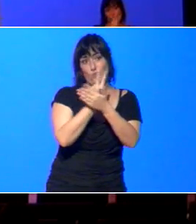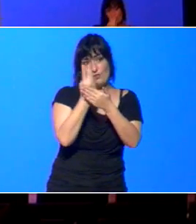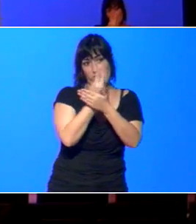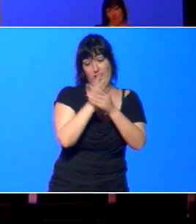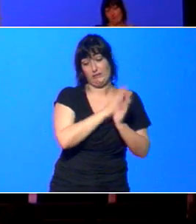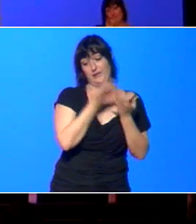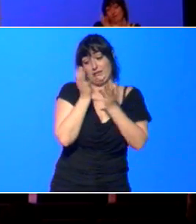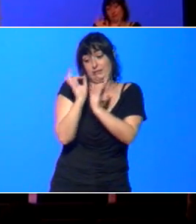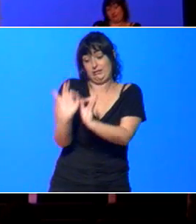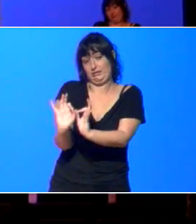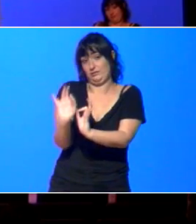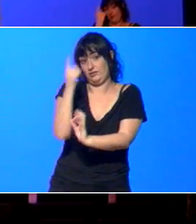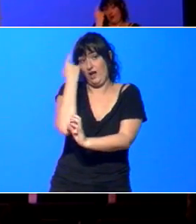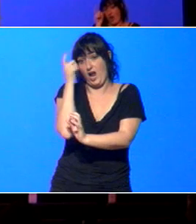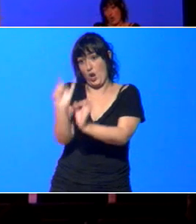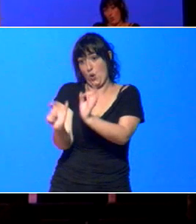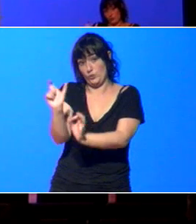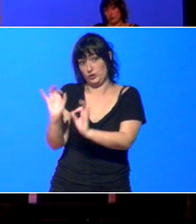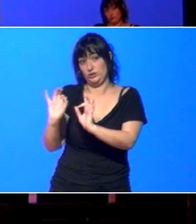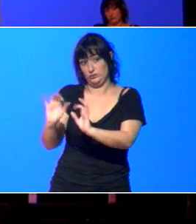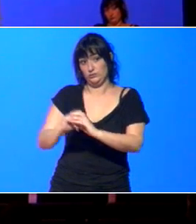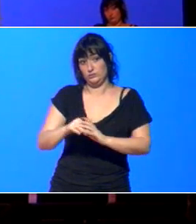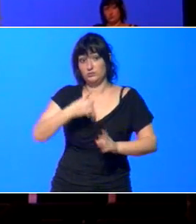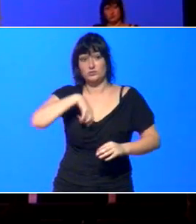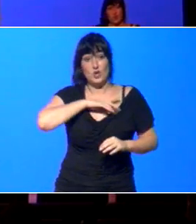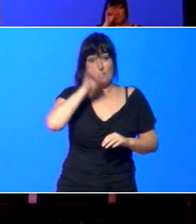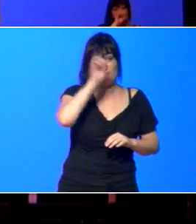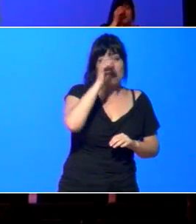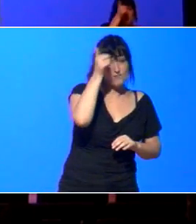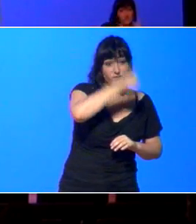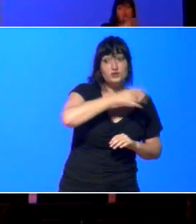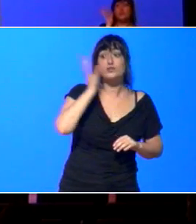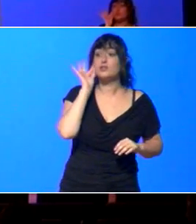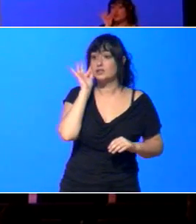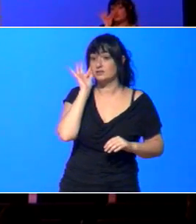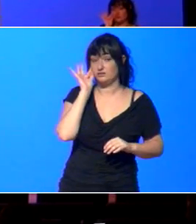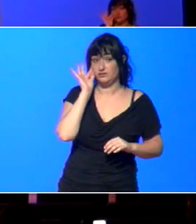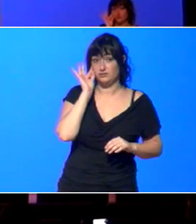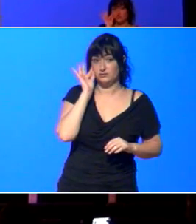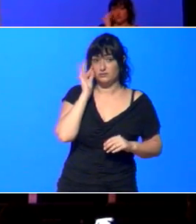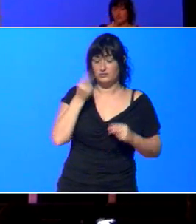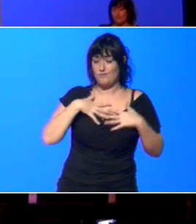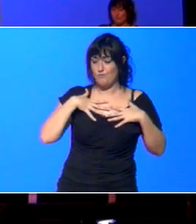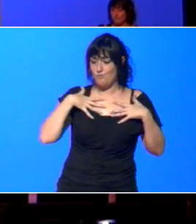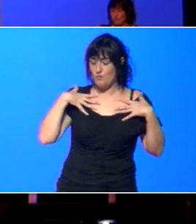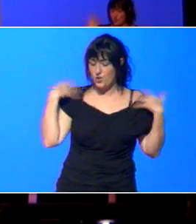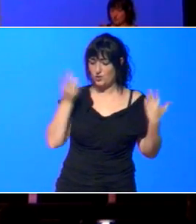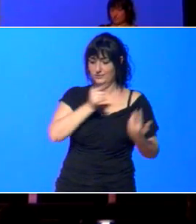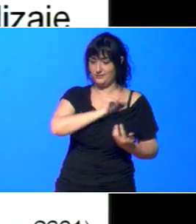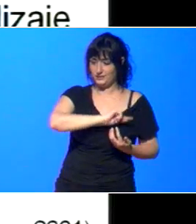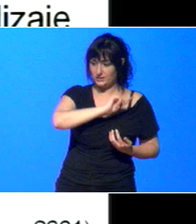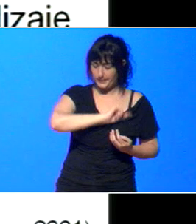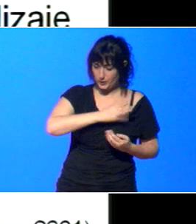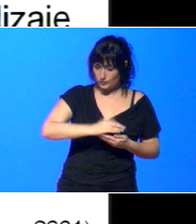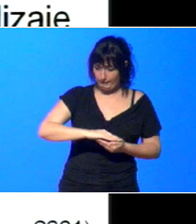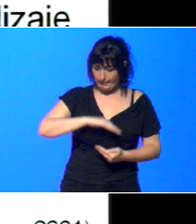alumnos. Los profesores y las profesoras nos tenemos que hacer mirar profundamente nuestras emociones, nuestros sentimientos, nuestra